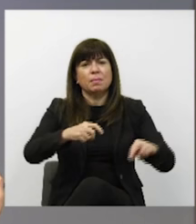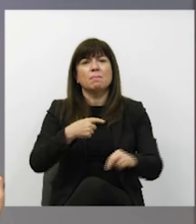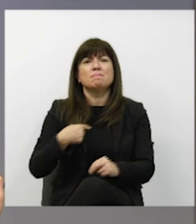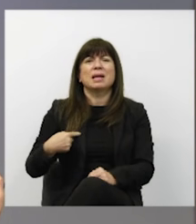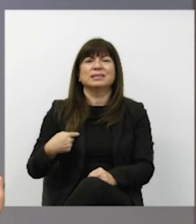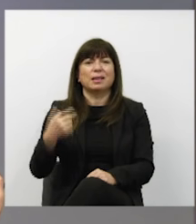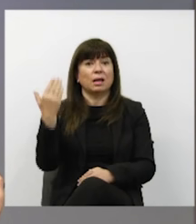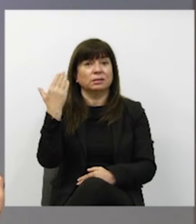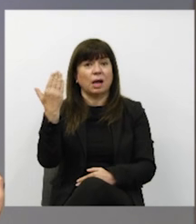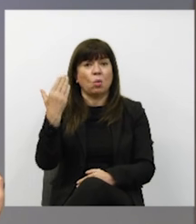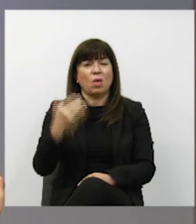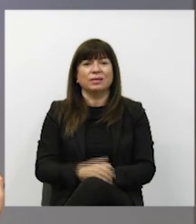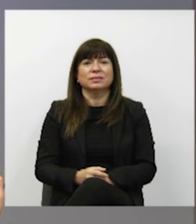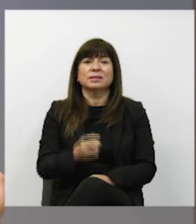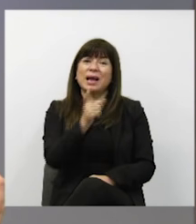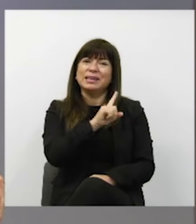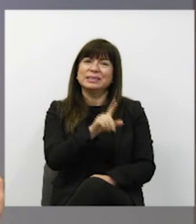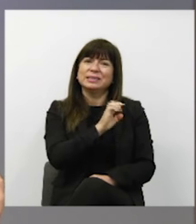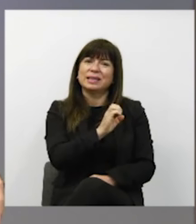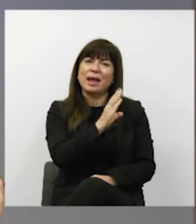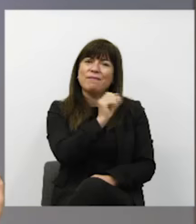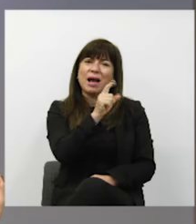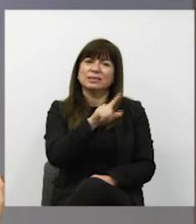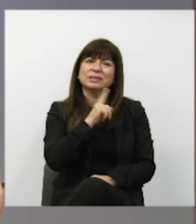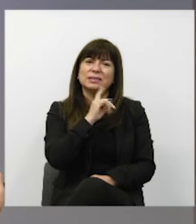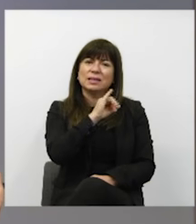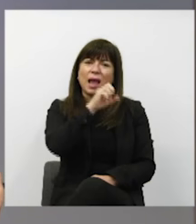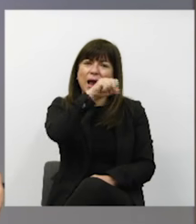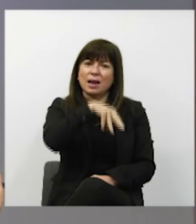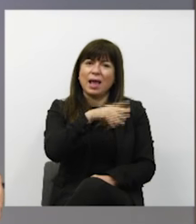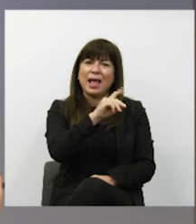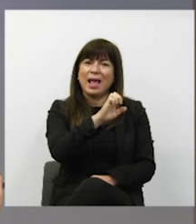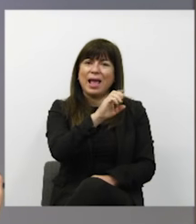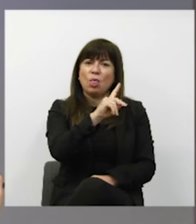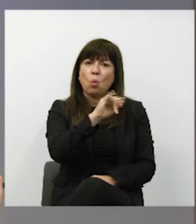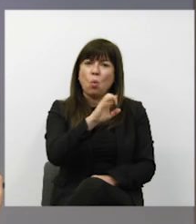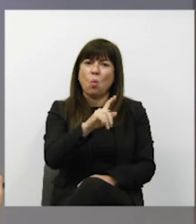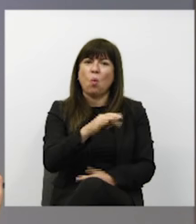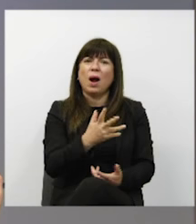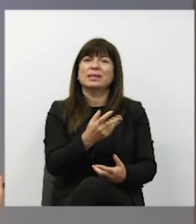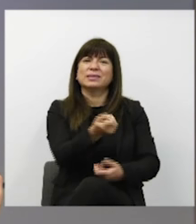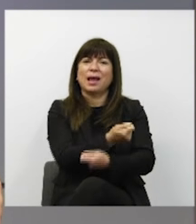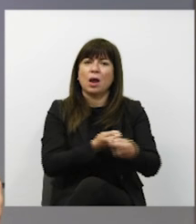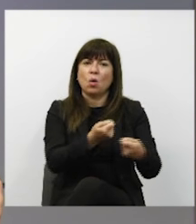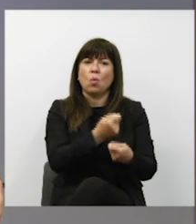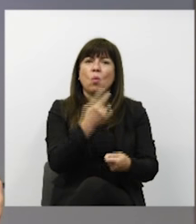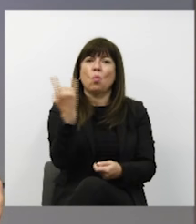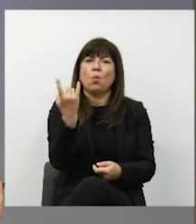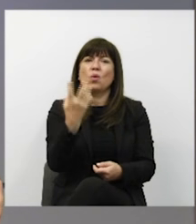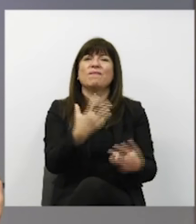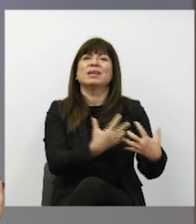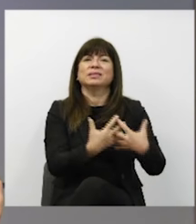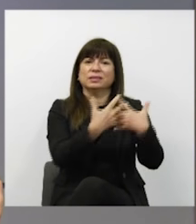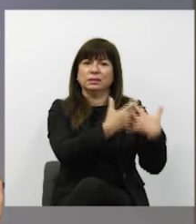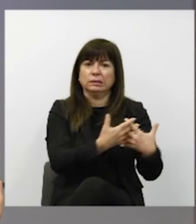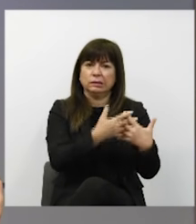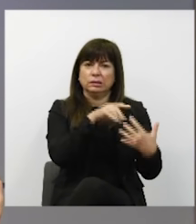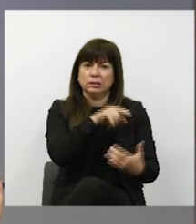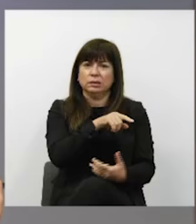y saludar. Sebastián Edwards, destacado economista y académico de la Universidad de California, Los Ángeles, de la